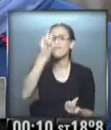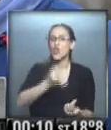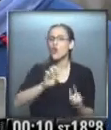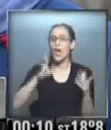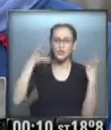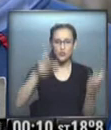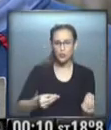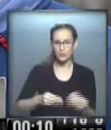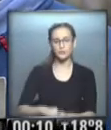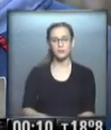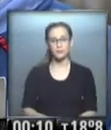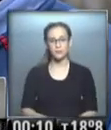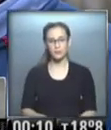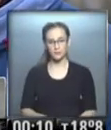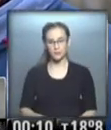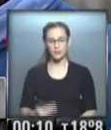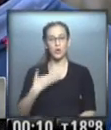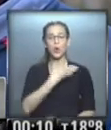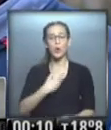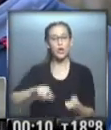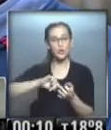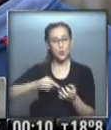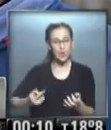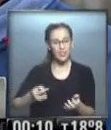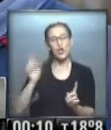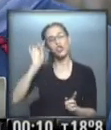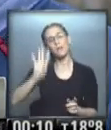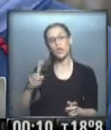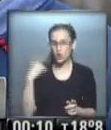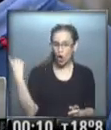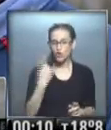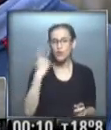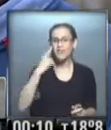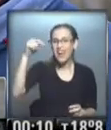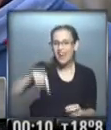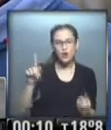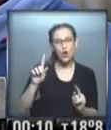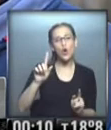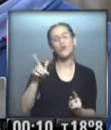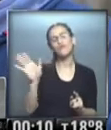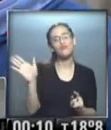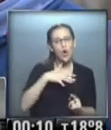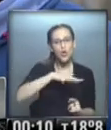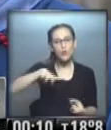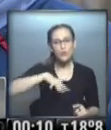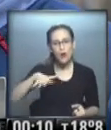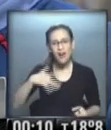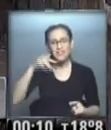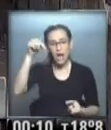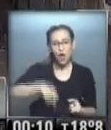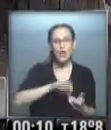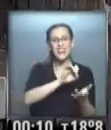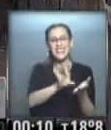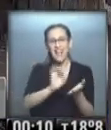gobierno de la ciudad, particularmente, no solo a nosotros que vivimos acá en Sobre 107, a los 17 conventillos que están en desalojo particularmente, lo único que